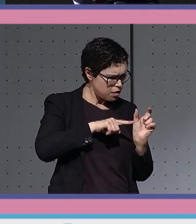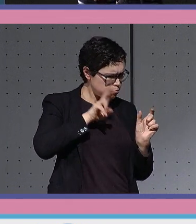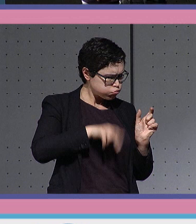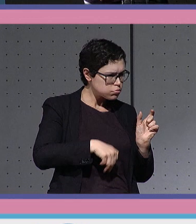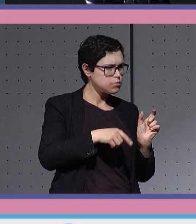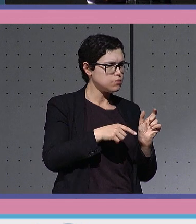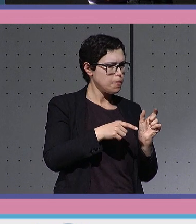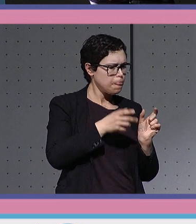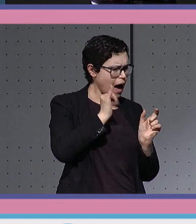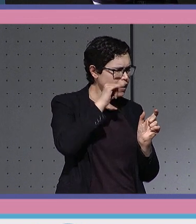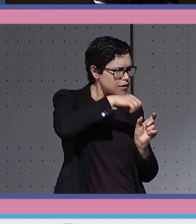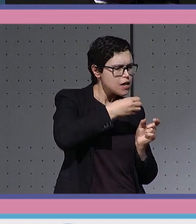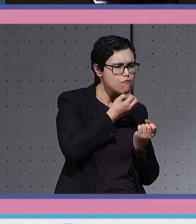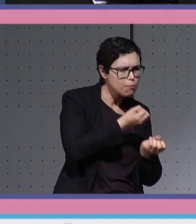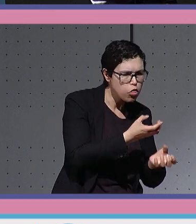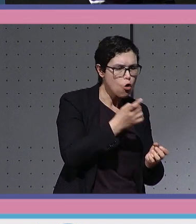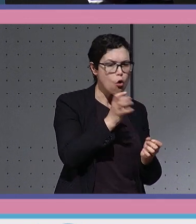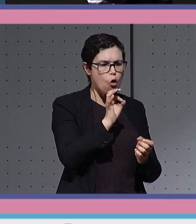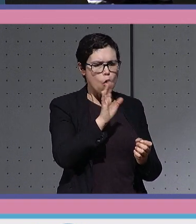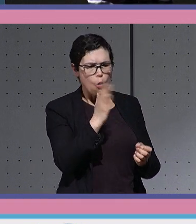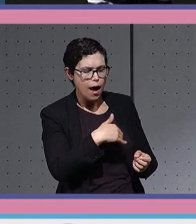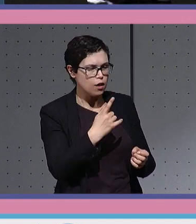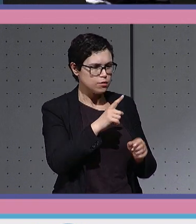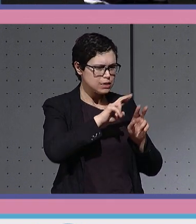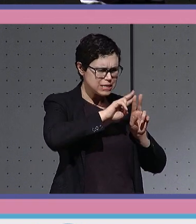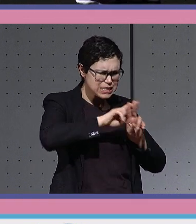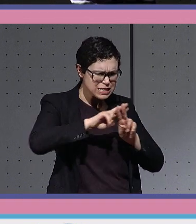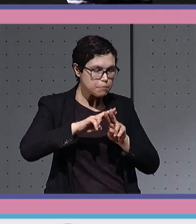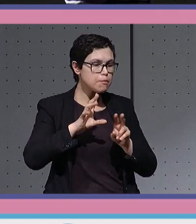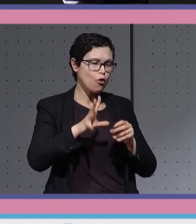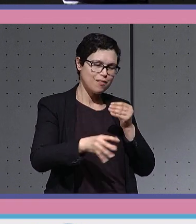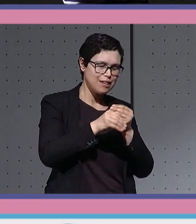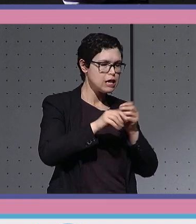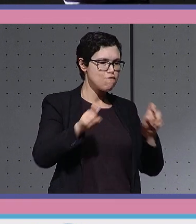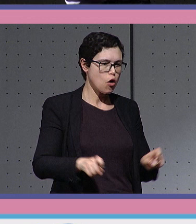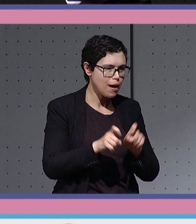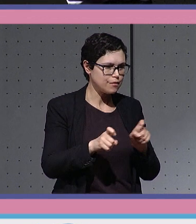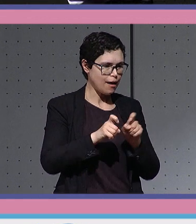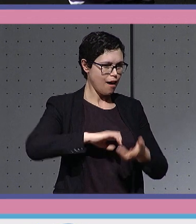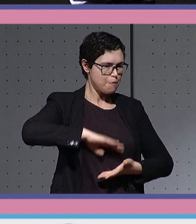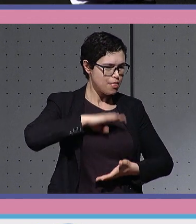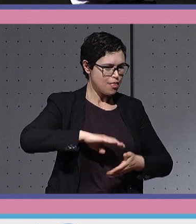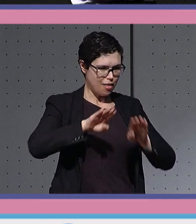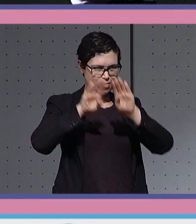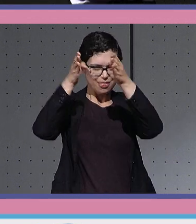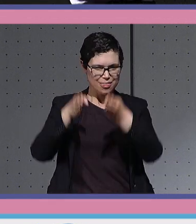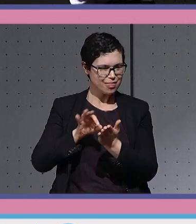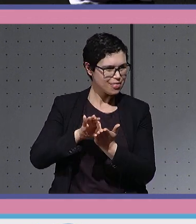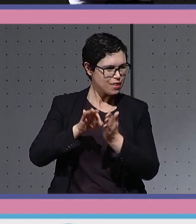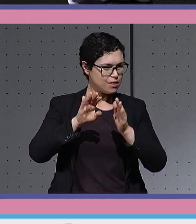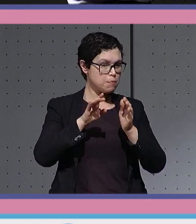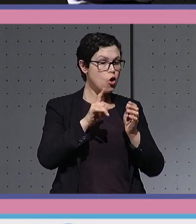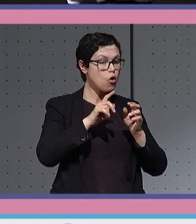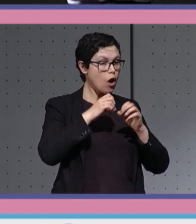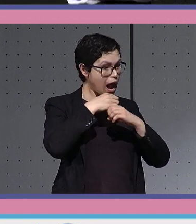podemos leer libros enteros. Claro, hacen falta capacidades informáticas y matemáticas importantes, pero los laboratorios un poquito potentes,